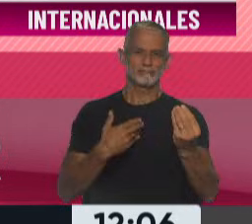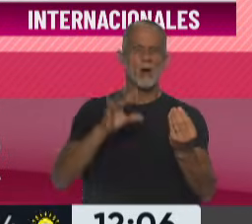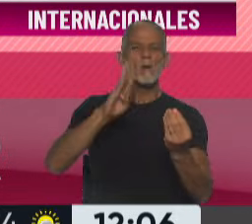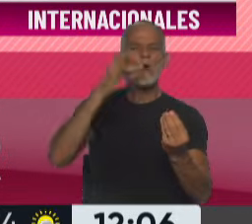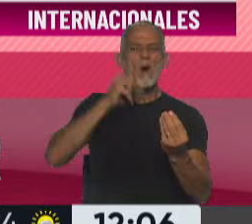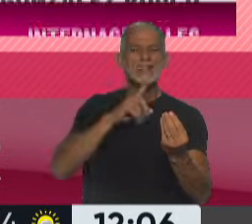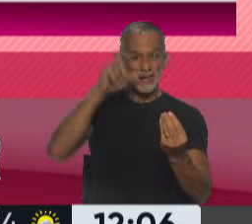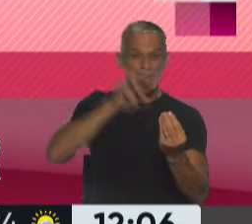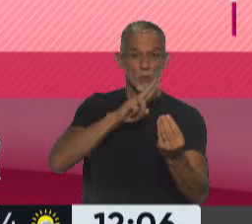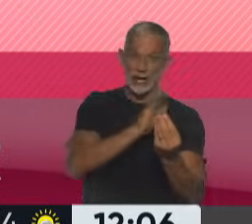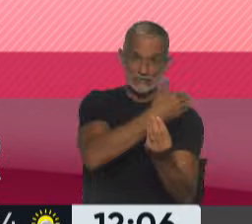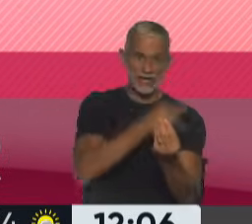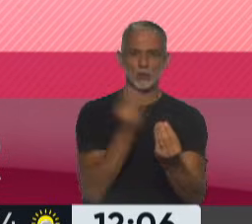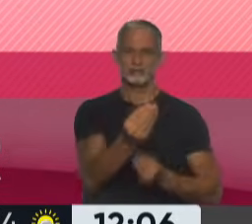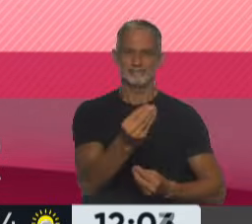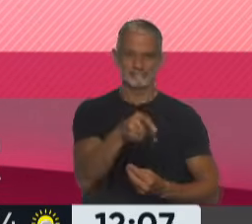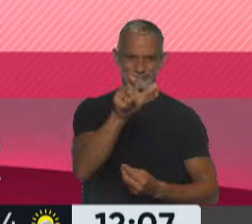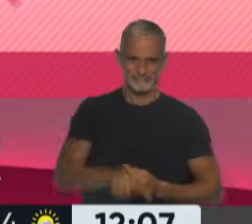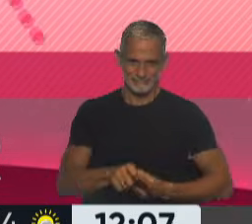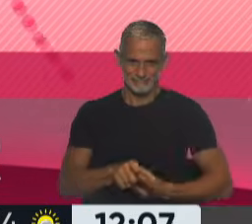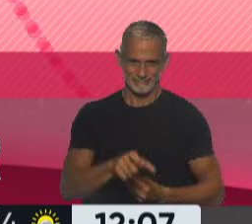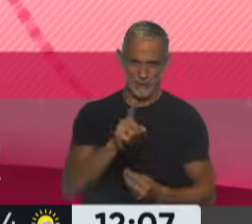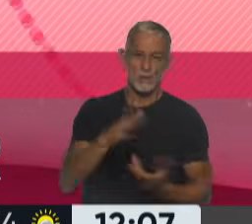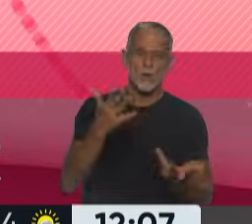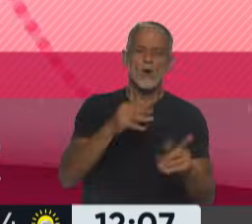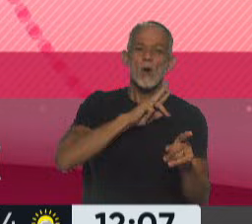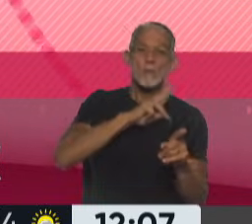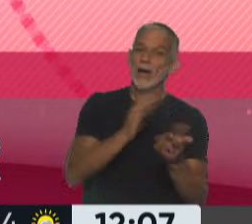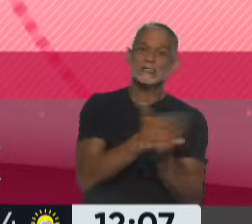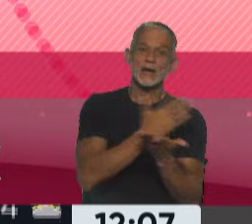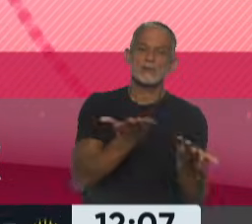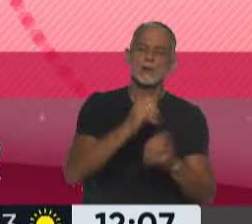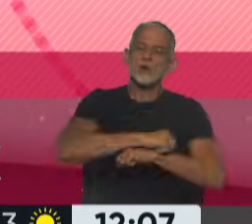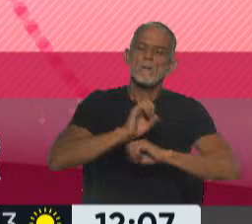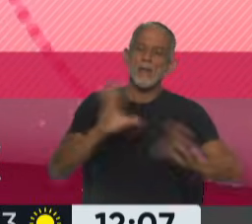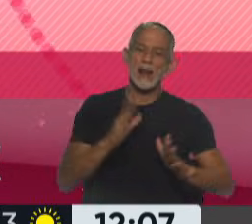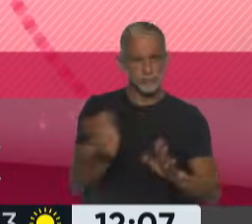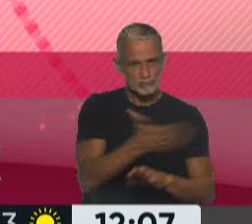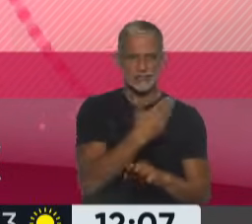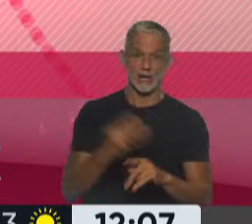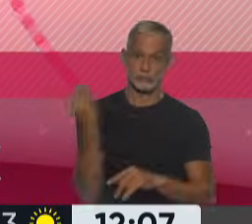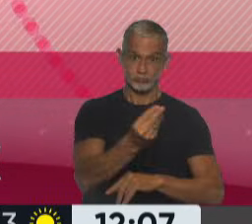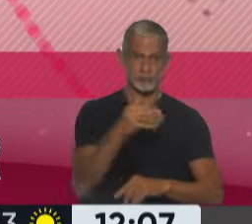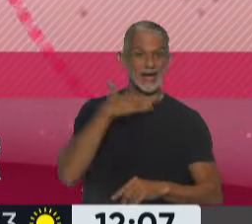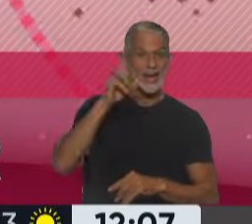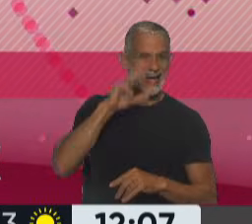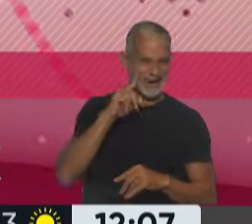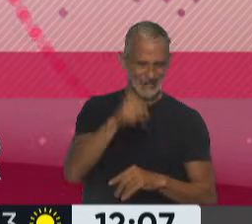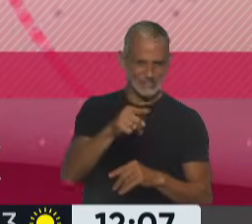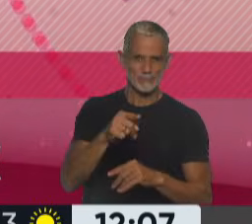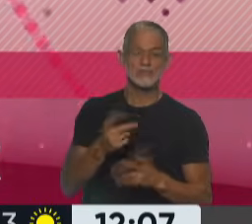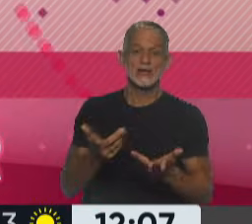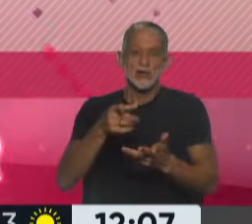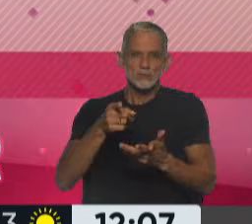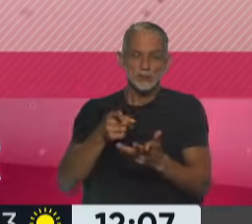Ustedes recuerdan el año pasado, que es destituida por incapacidad moral, un título que vamos a escuchar mucho en Perú. En este caso fue por una